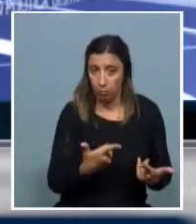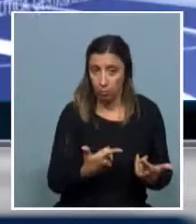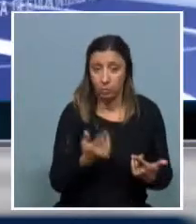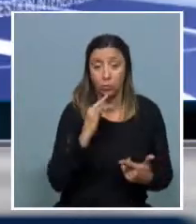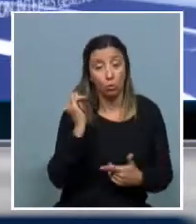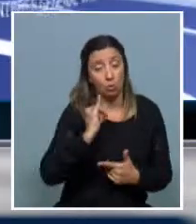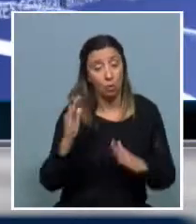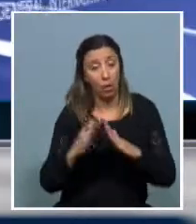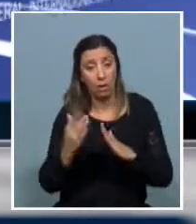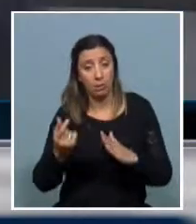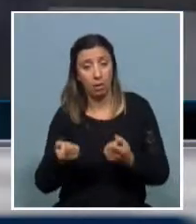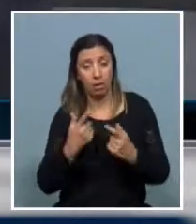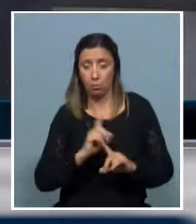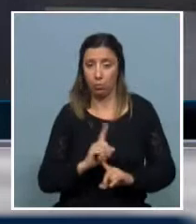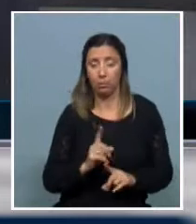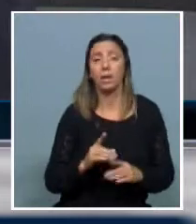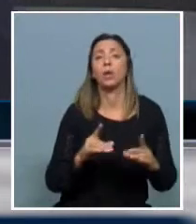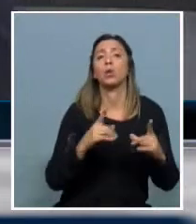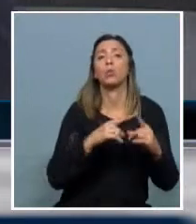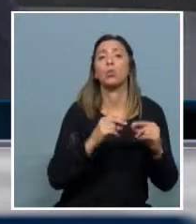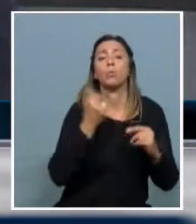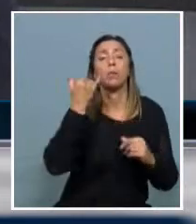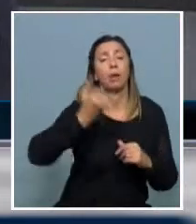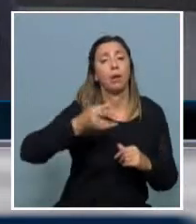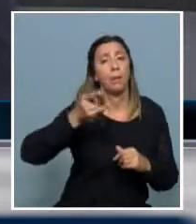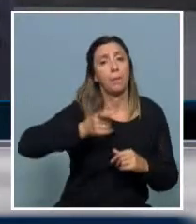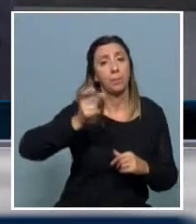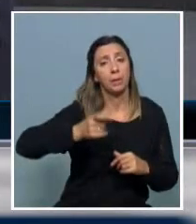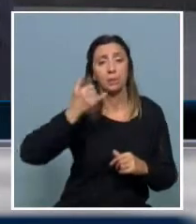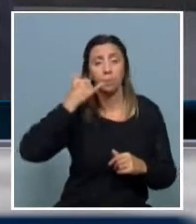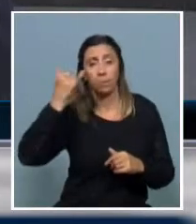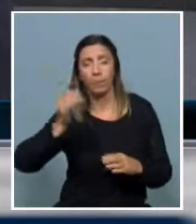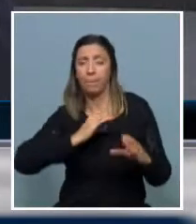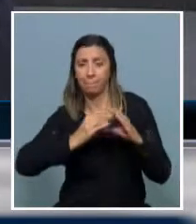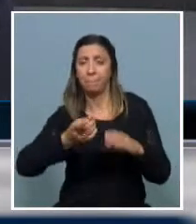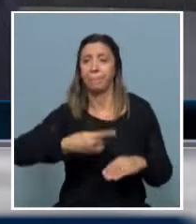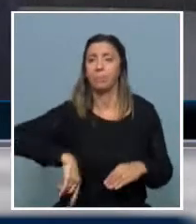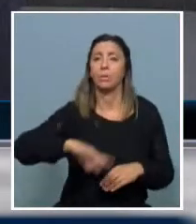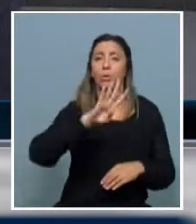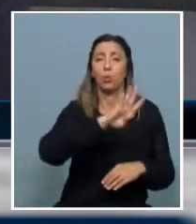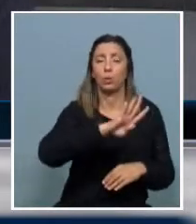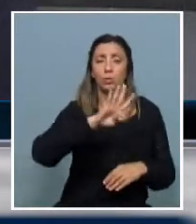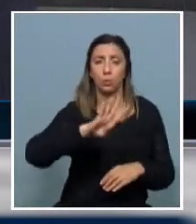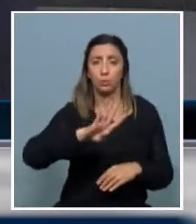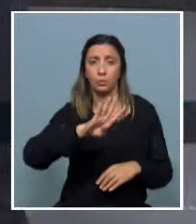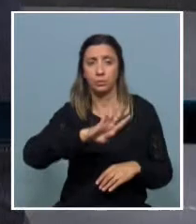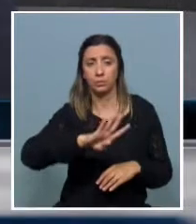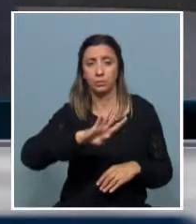que reforcemos este concepto. Acá tenemos los números de teléfono para que la gente, bueno, se comunique con nosotros, el